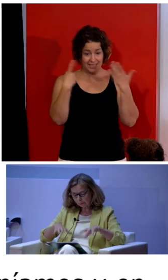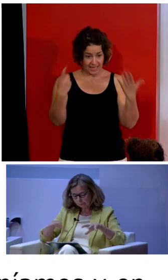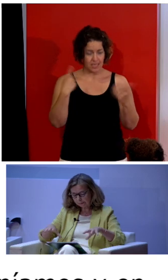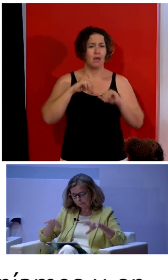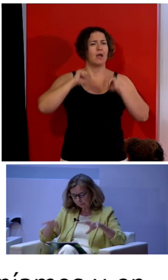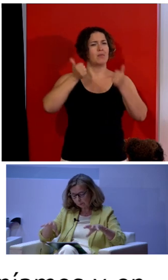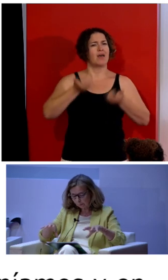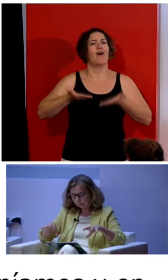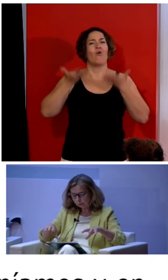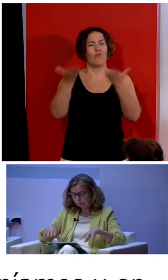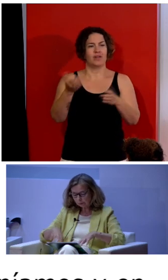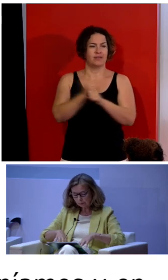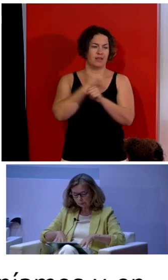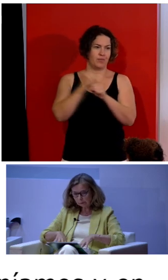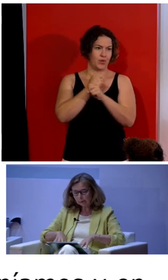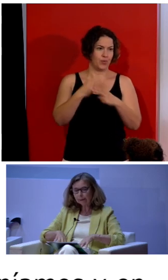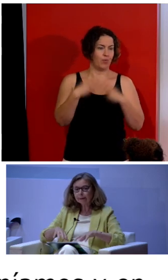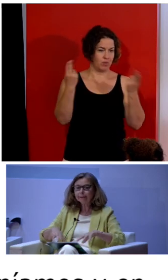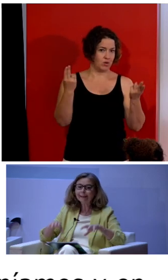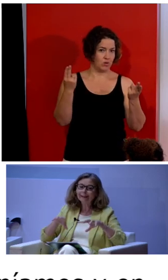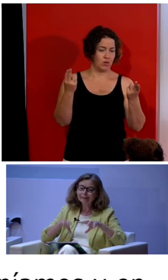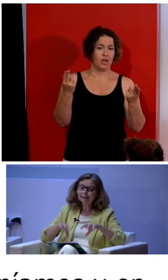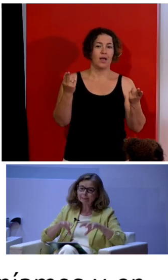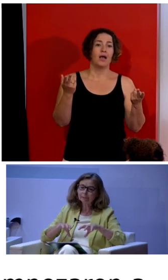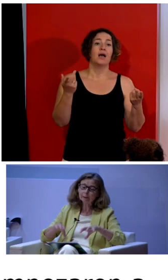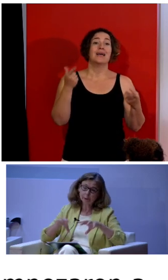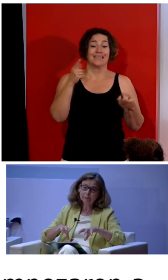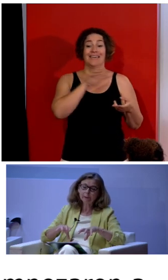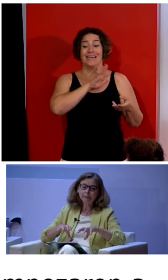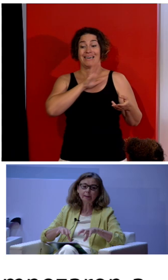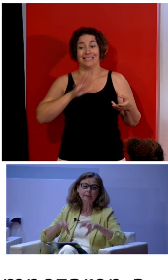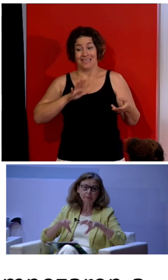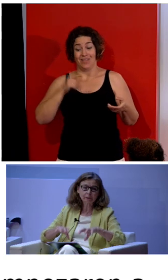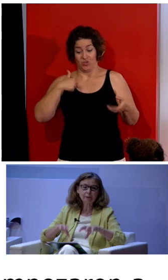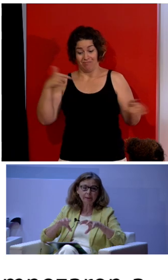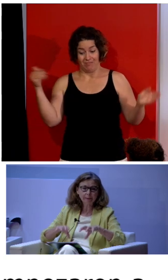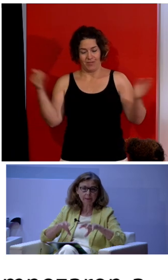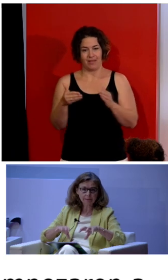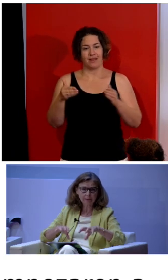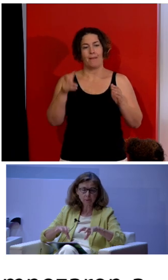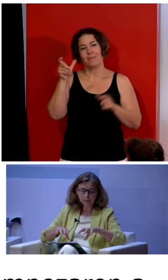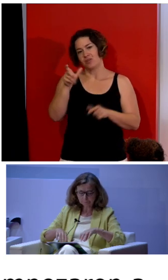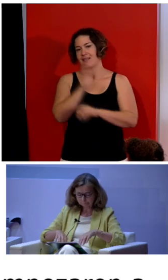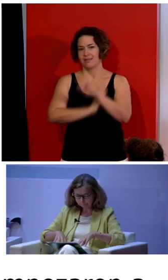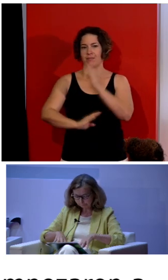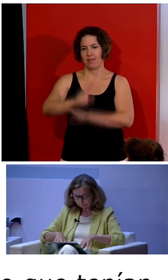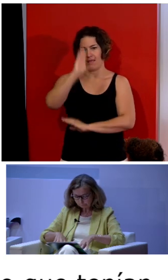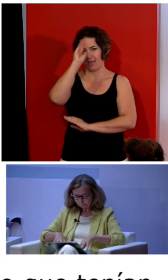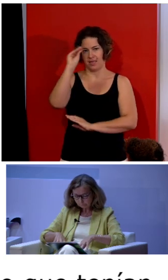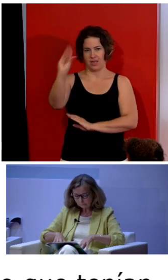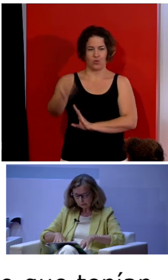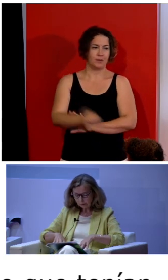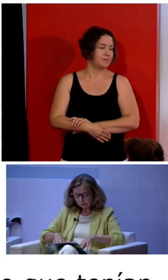hacerse las ofertas de empleo público que tenían esta reserva, a la que yo me voy a centrar, para personas con discapacidad intelectual.